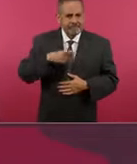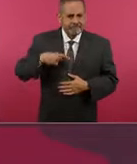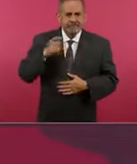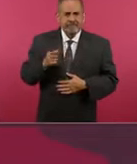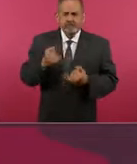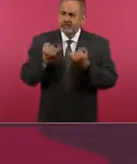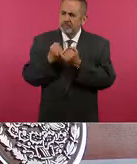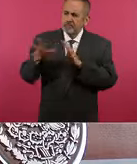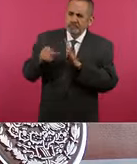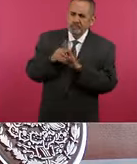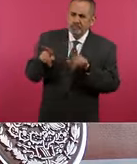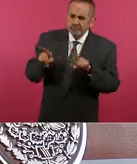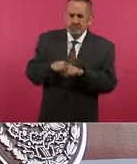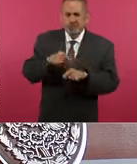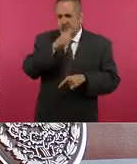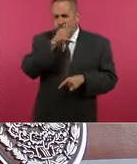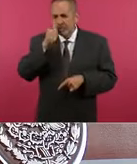juaristas